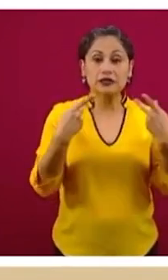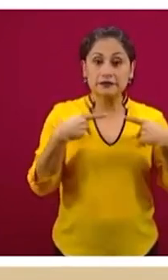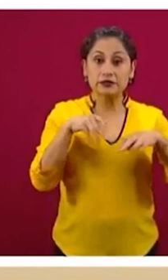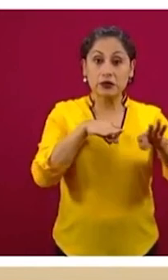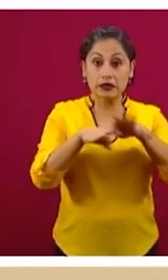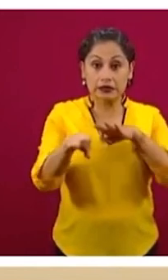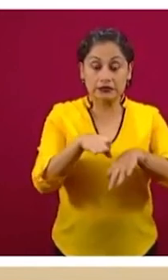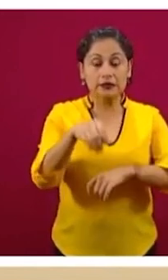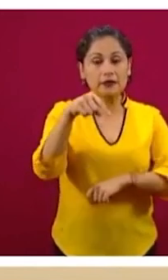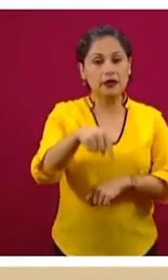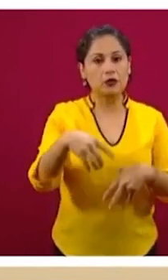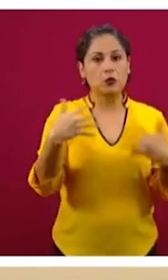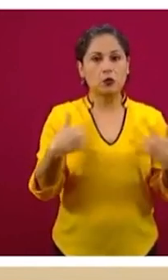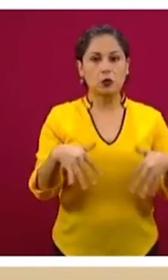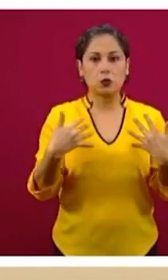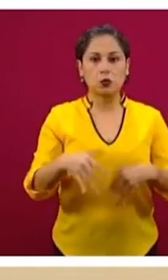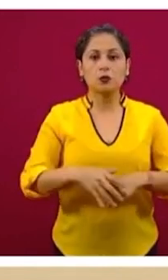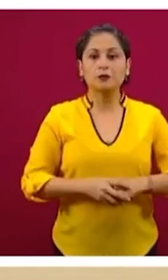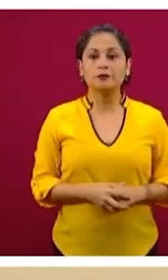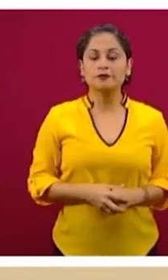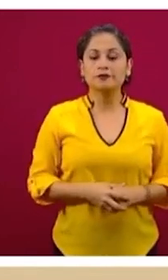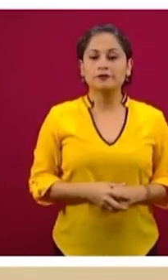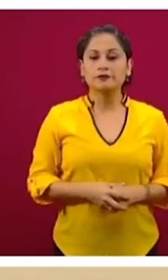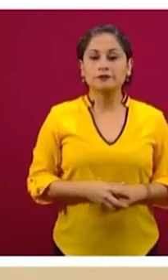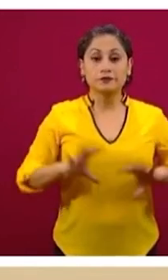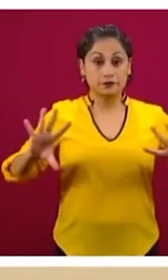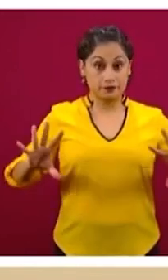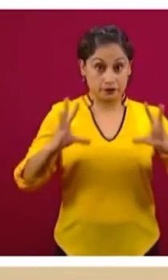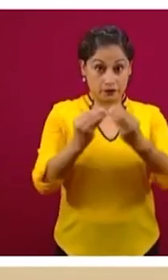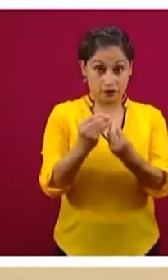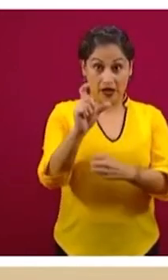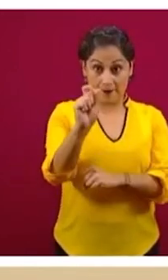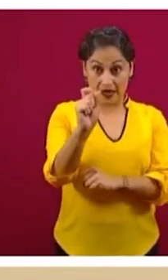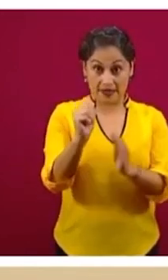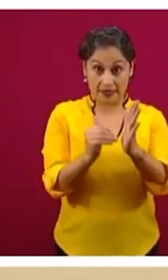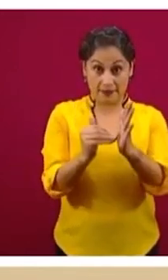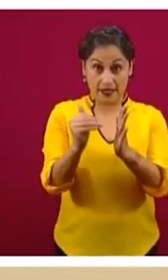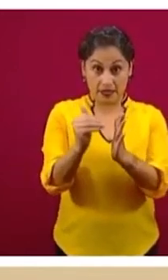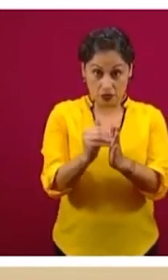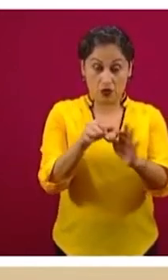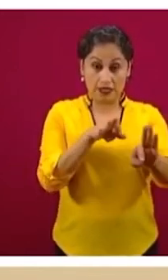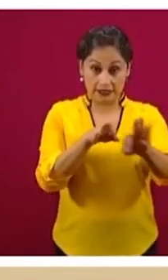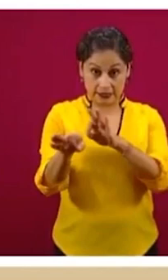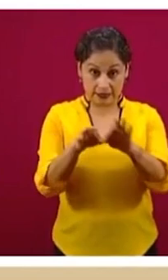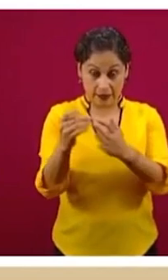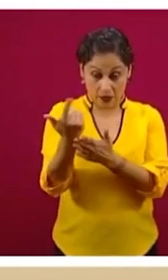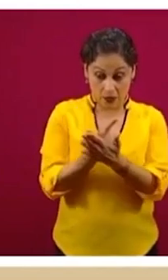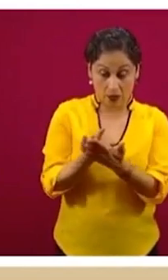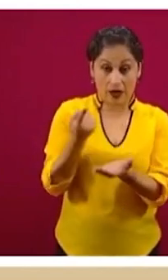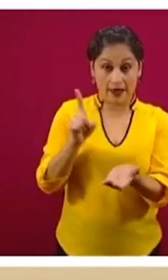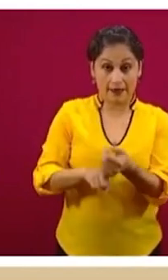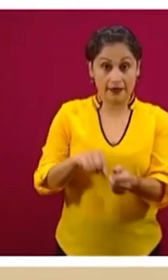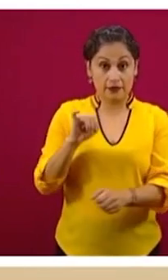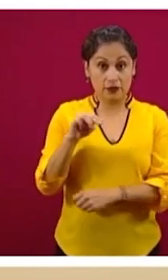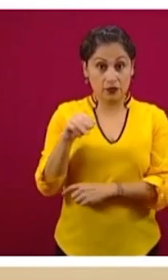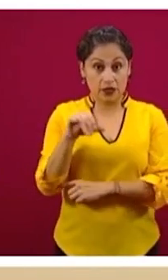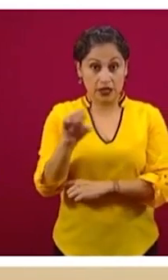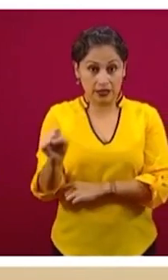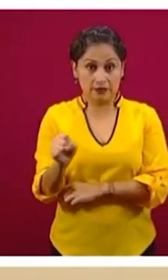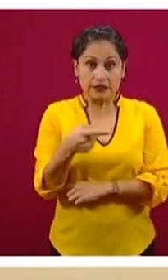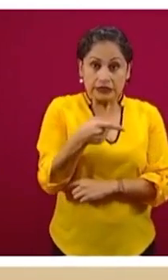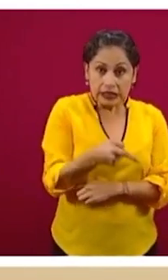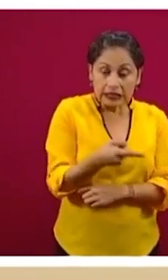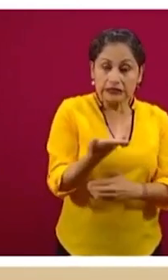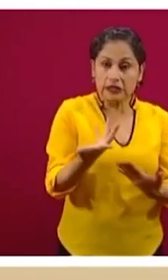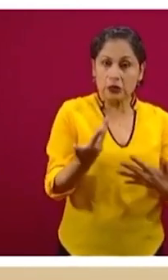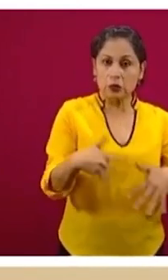4.6 millones de los 20 millones que tiene registrado el seguro social es decir es una quinta parte del empleo de nuestro